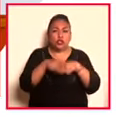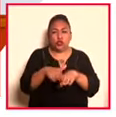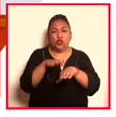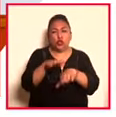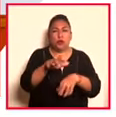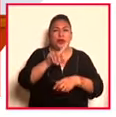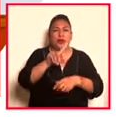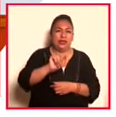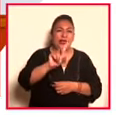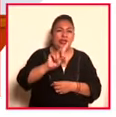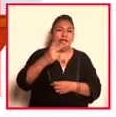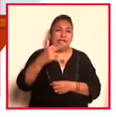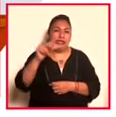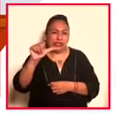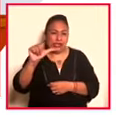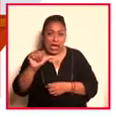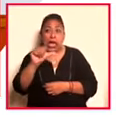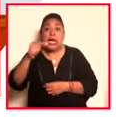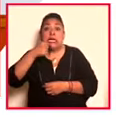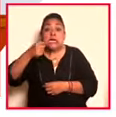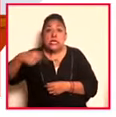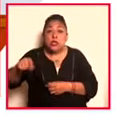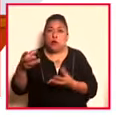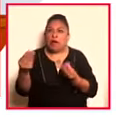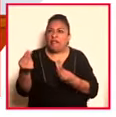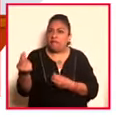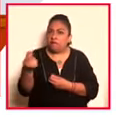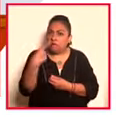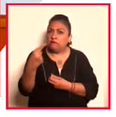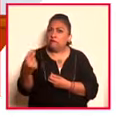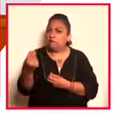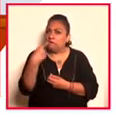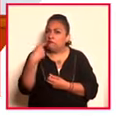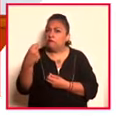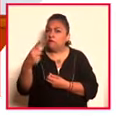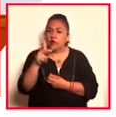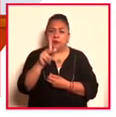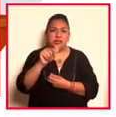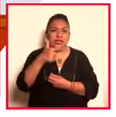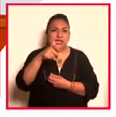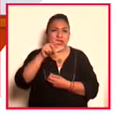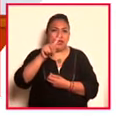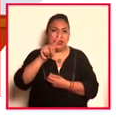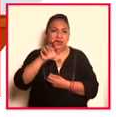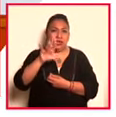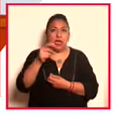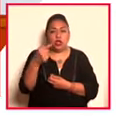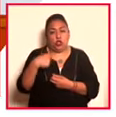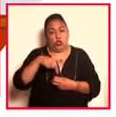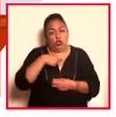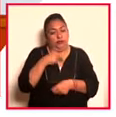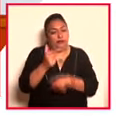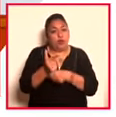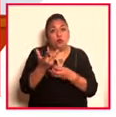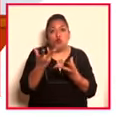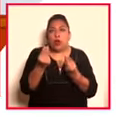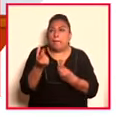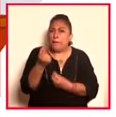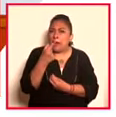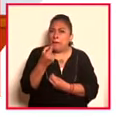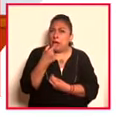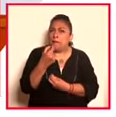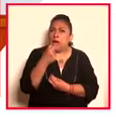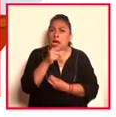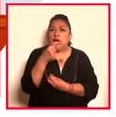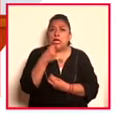en niños y la excesiva medicación psiquiátrica, o lo que nosotros hallamos como la excesiva medicación psiquiátrica en la